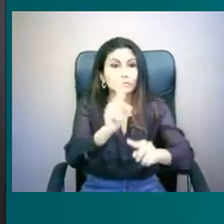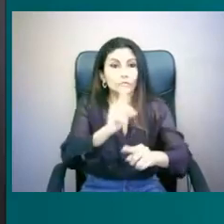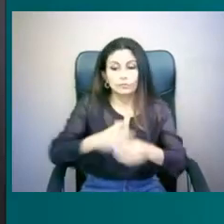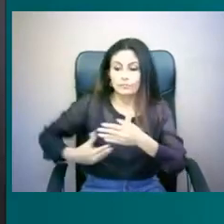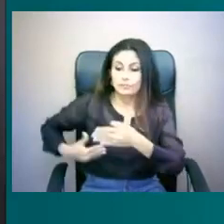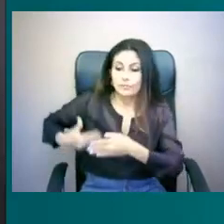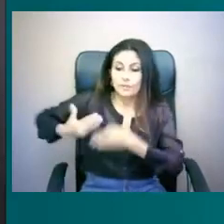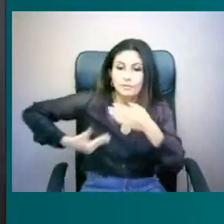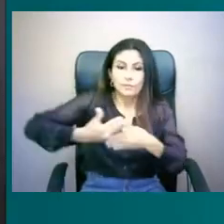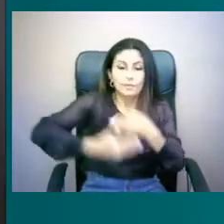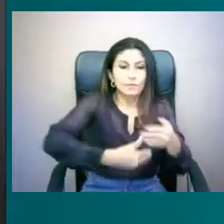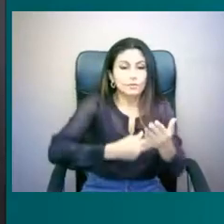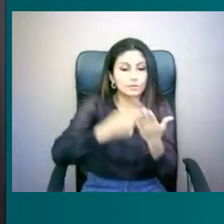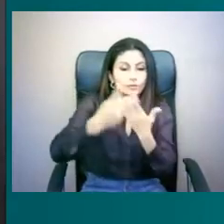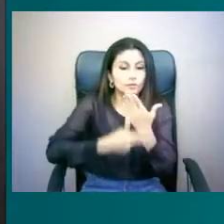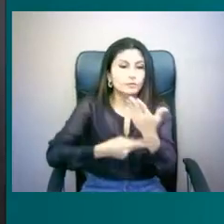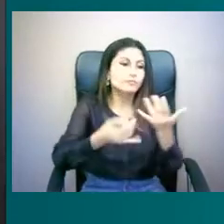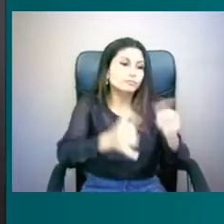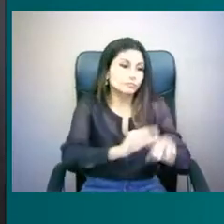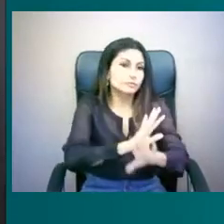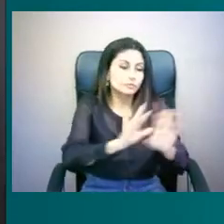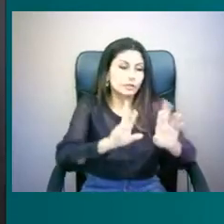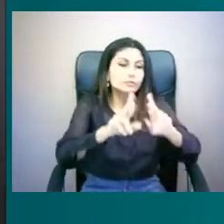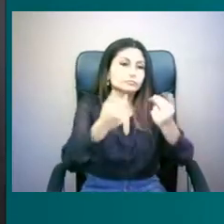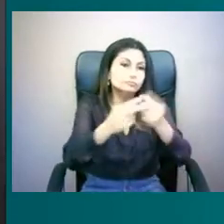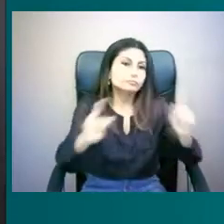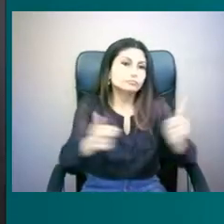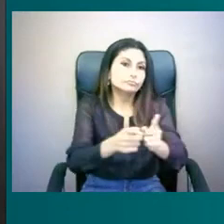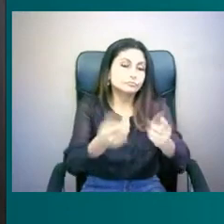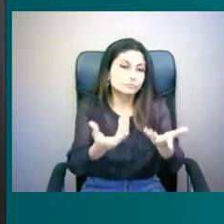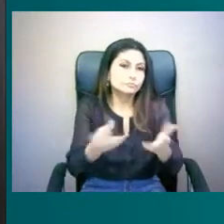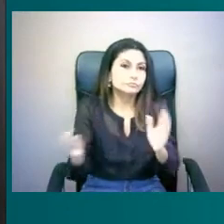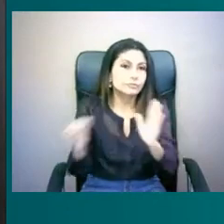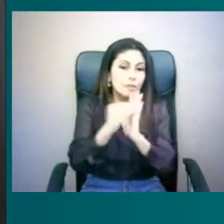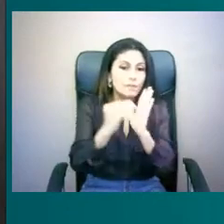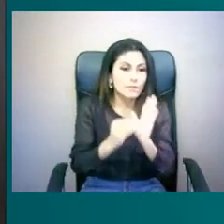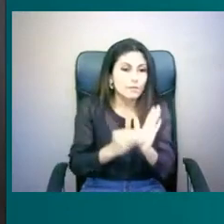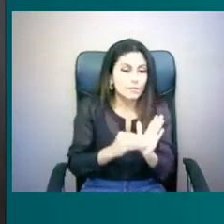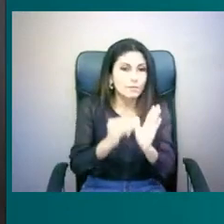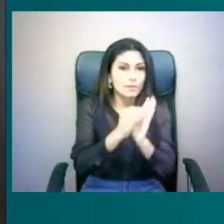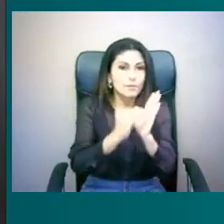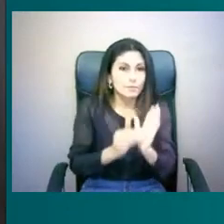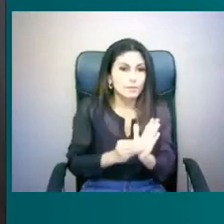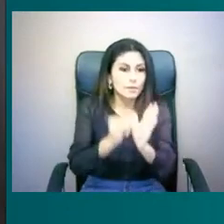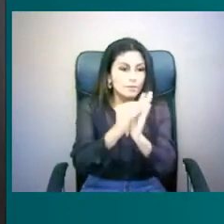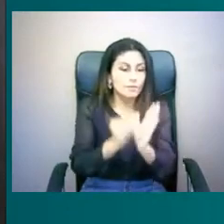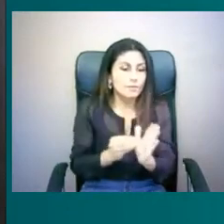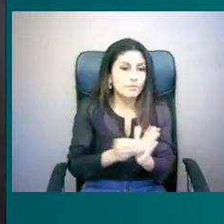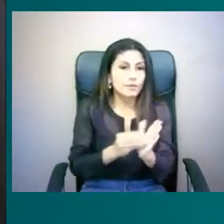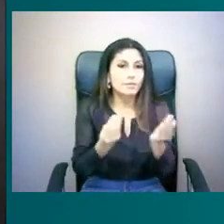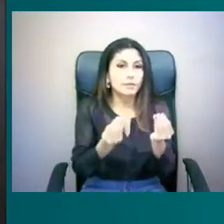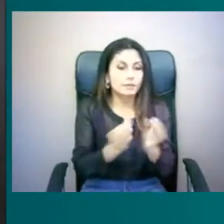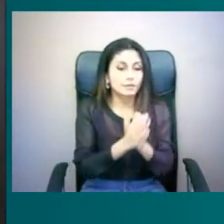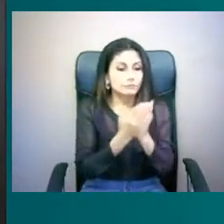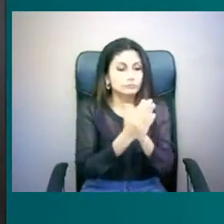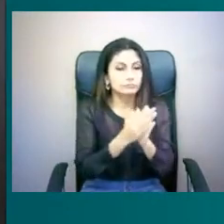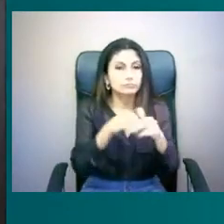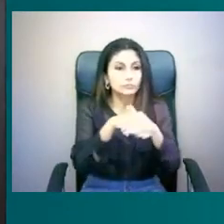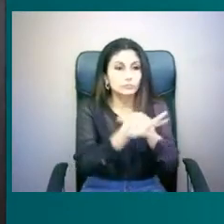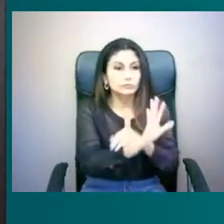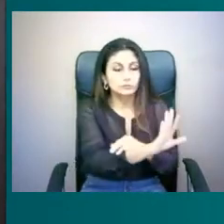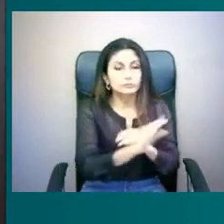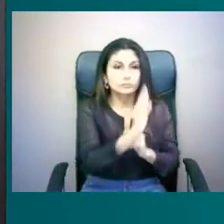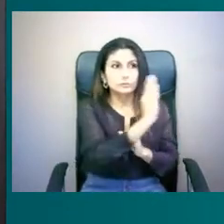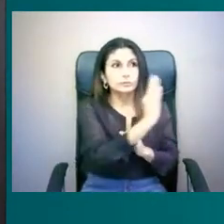través de todo el proyecto y al final obviamente hacer la respectiva recopilación y registro pertinente. Perfecto, entonces de ahí parte la